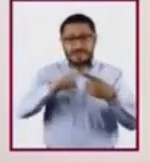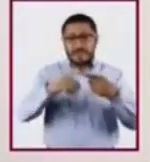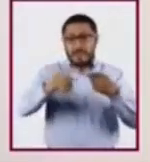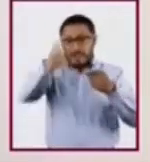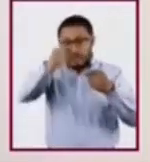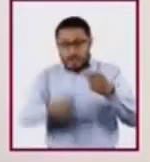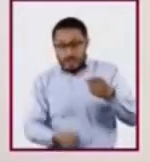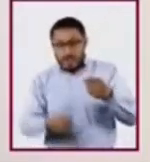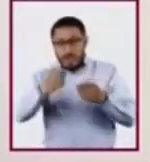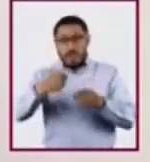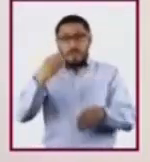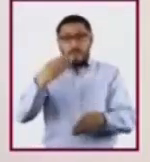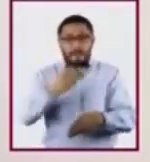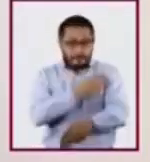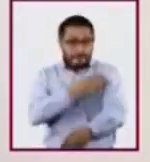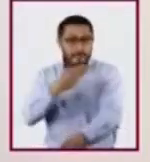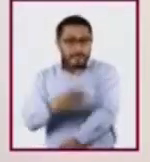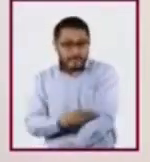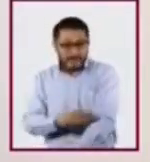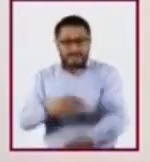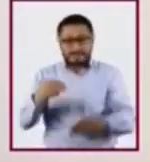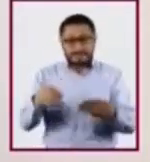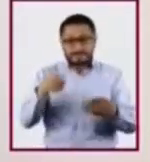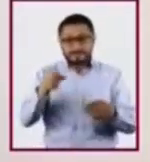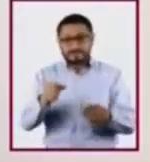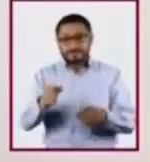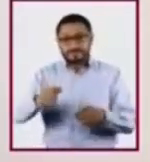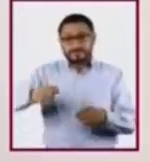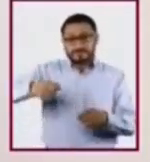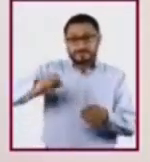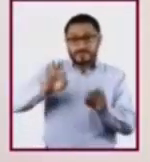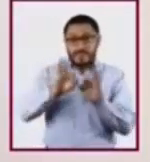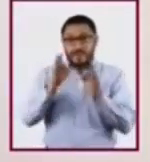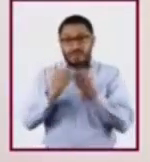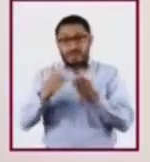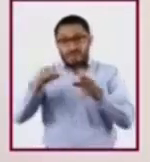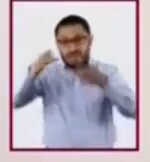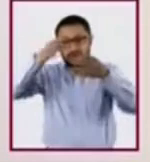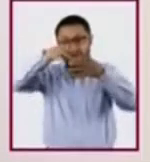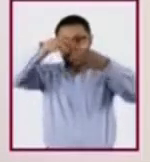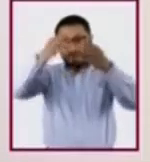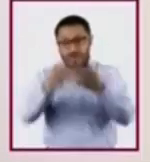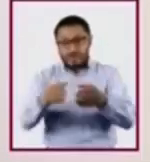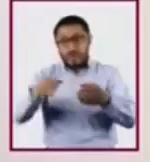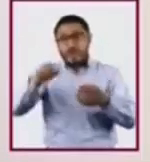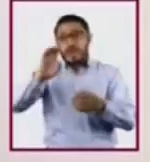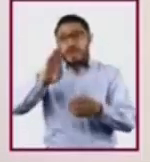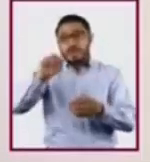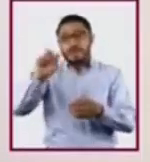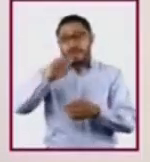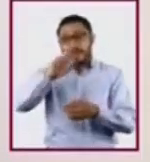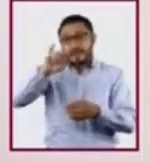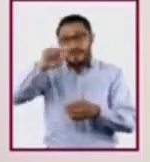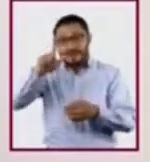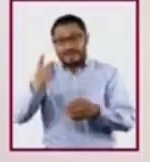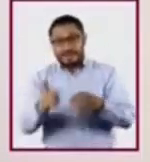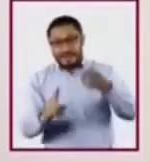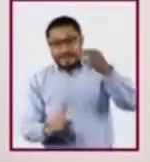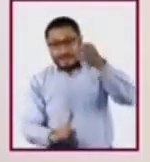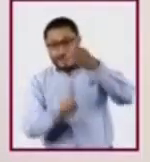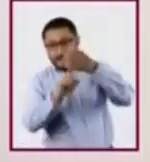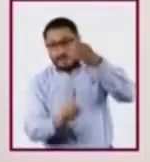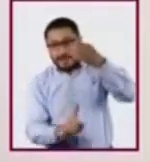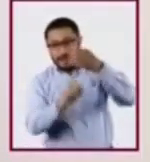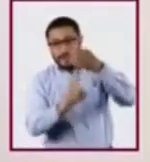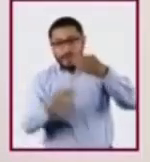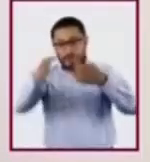redondo alargado de madera, un mazo en forma de barrilito con un orificio central relativamente